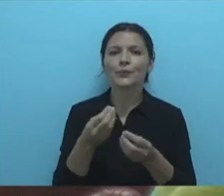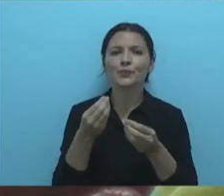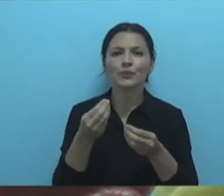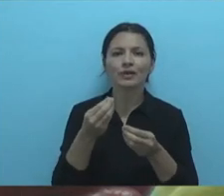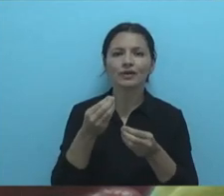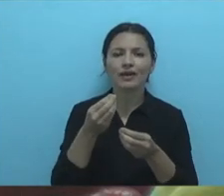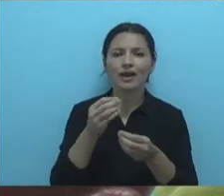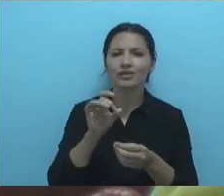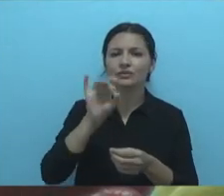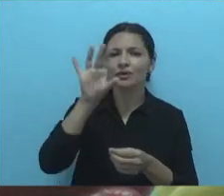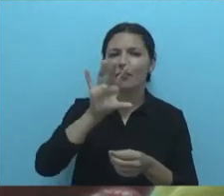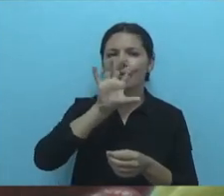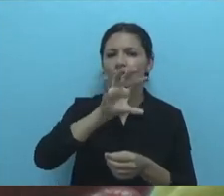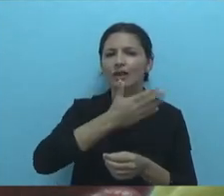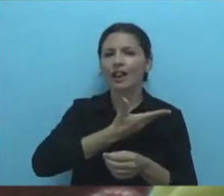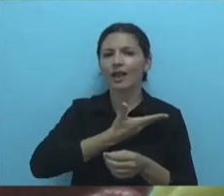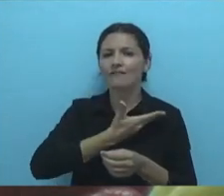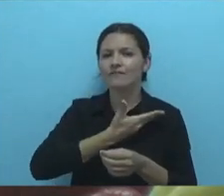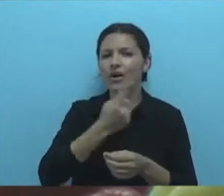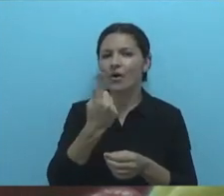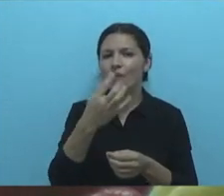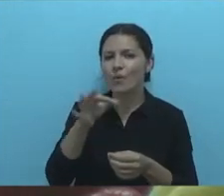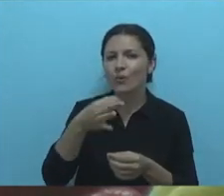esta provincia de Santa Fe